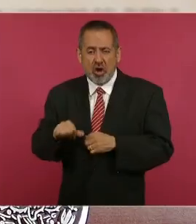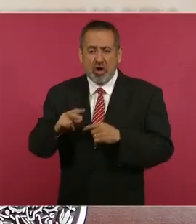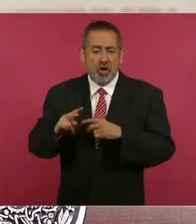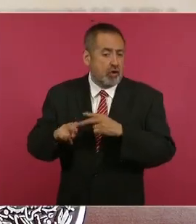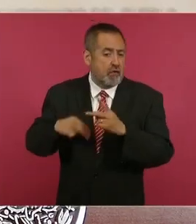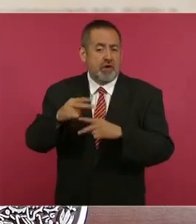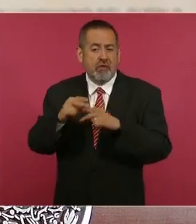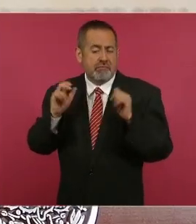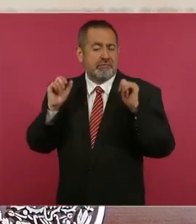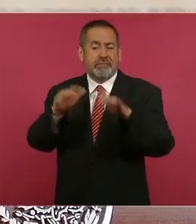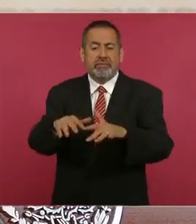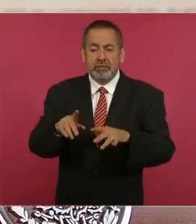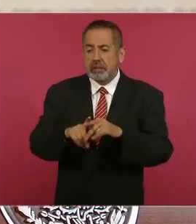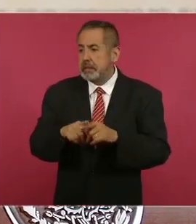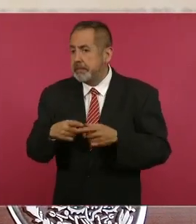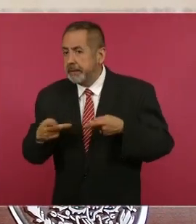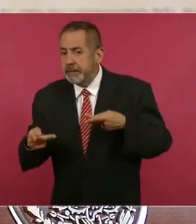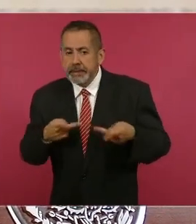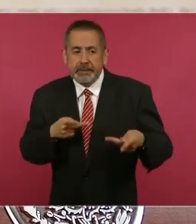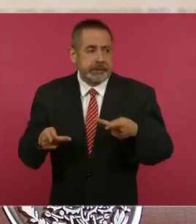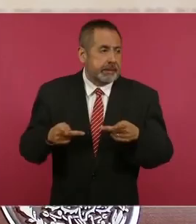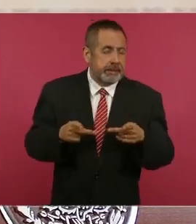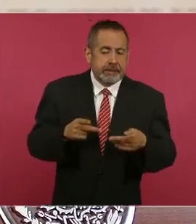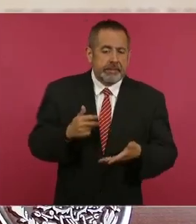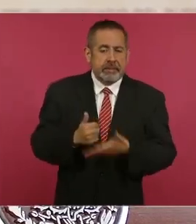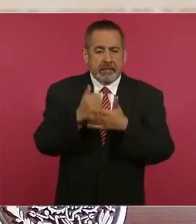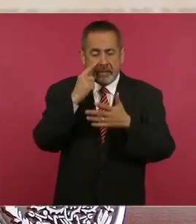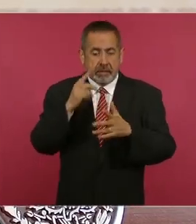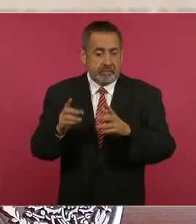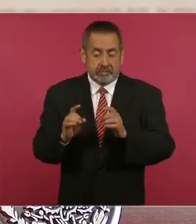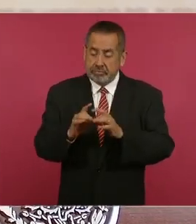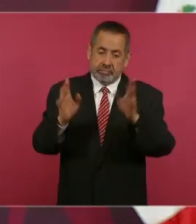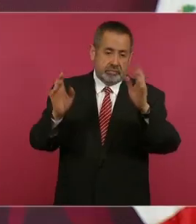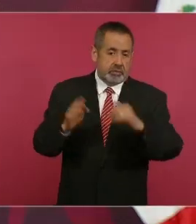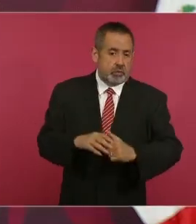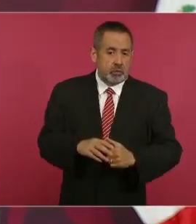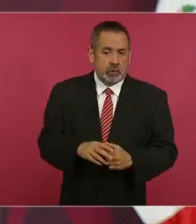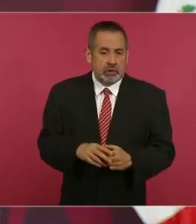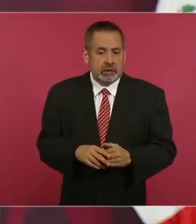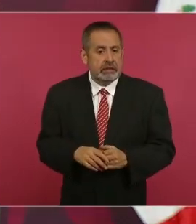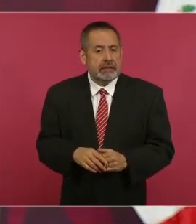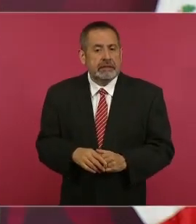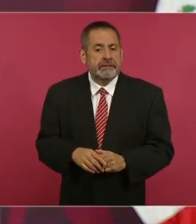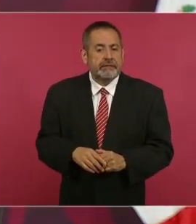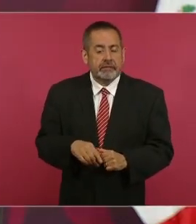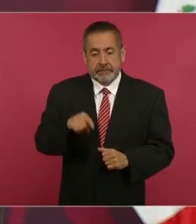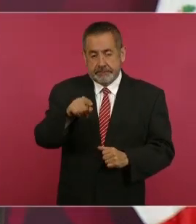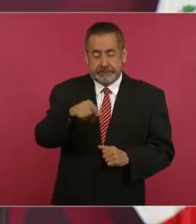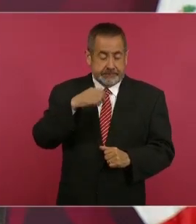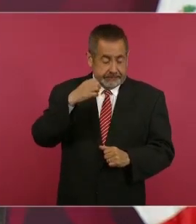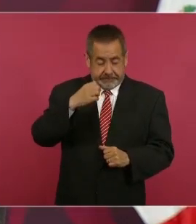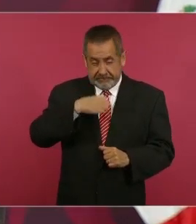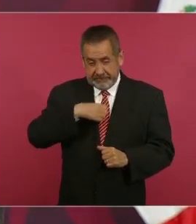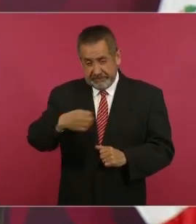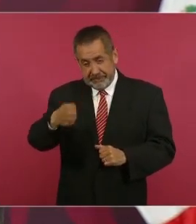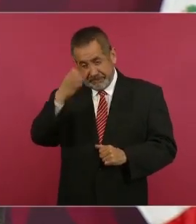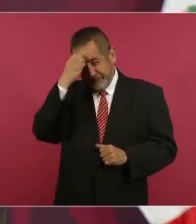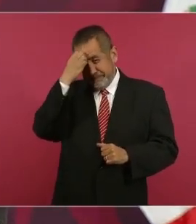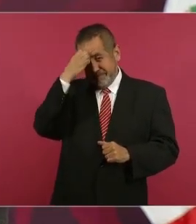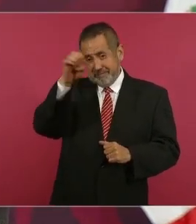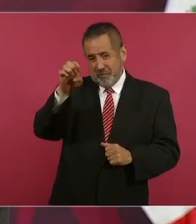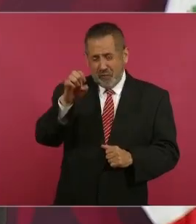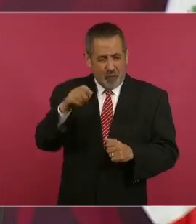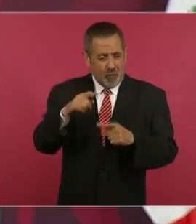estábamos preparados. Desde luego fue algo